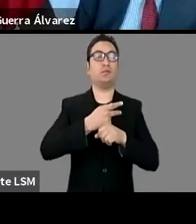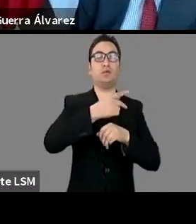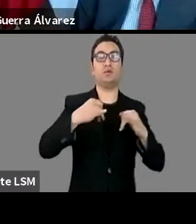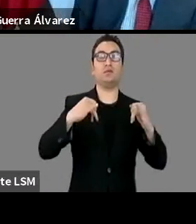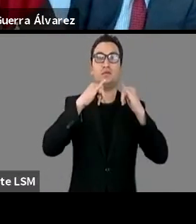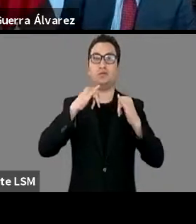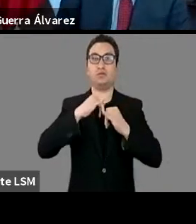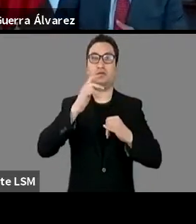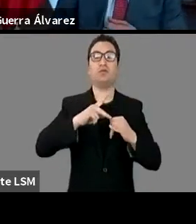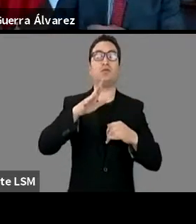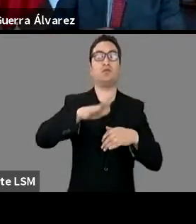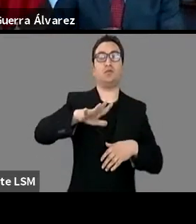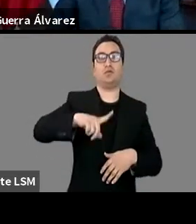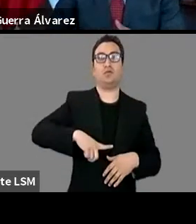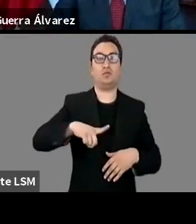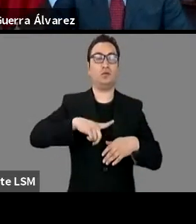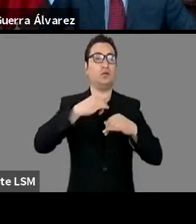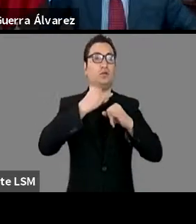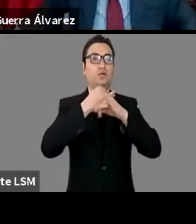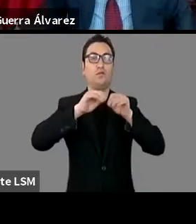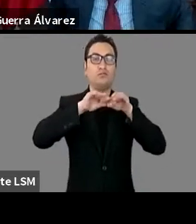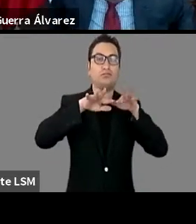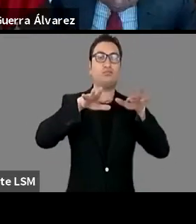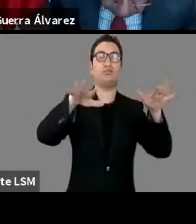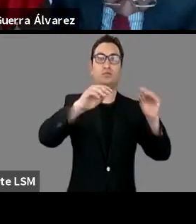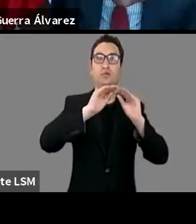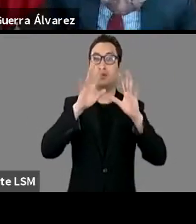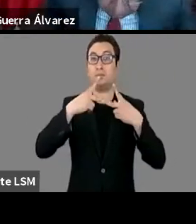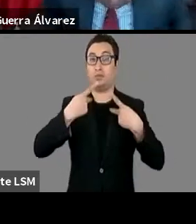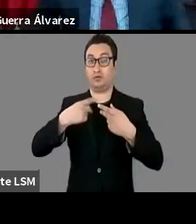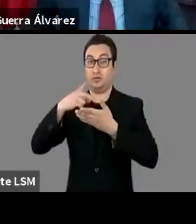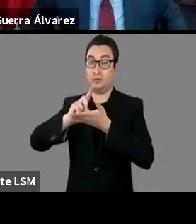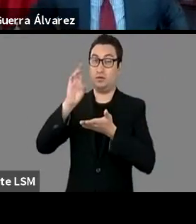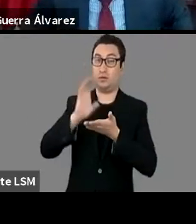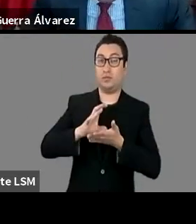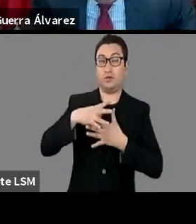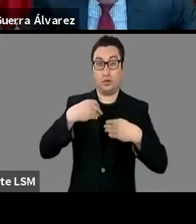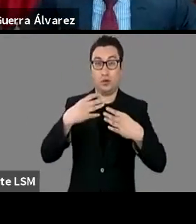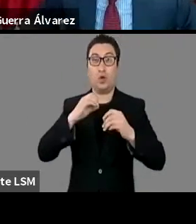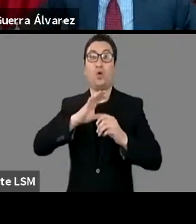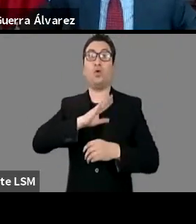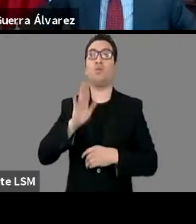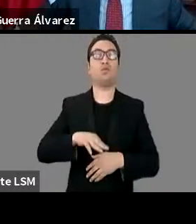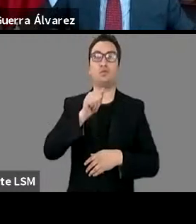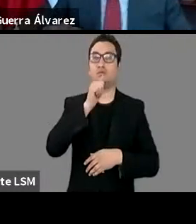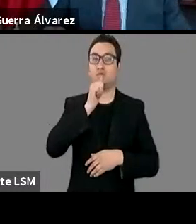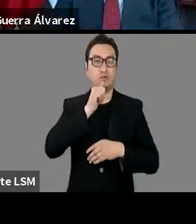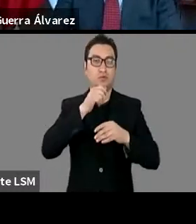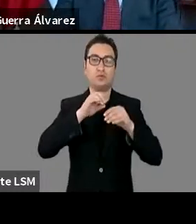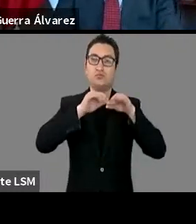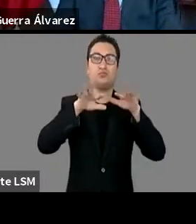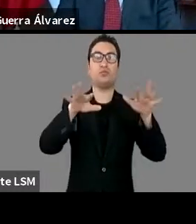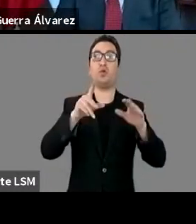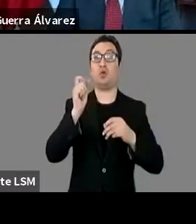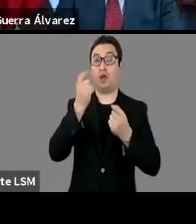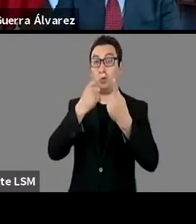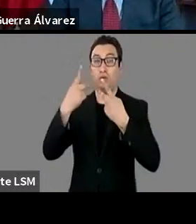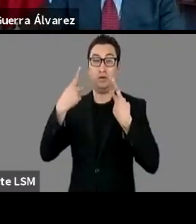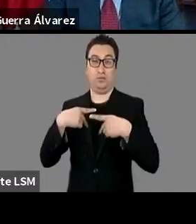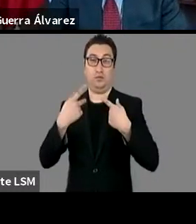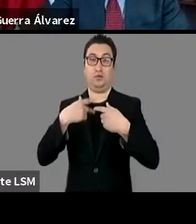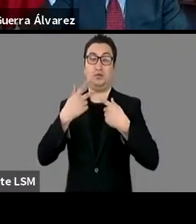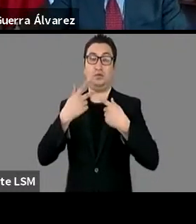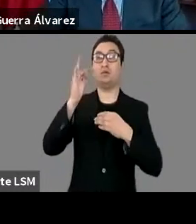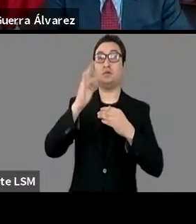discapacidad, más aún si estas se encuentran en psiquiátricos, en centros de salud, en centros de usuarios de drogas o prisiones.